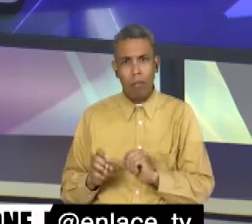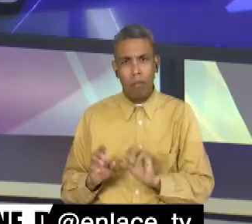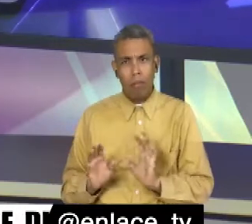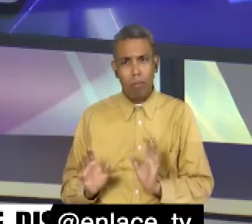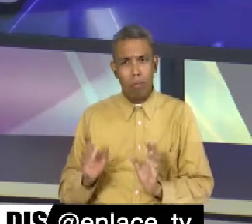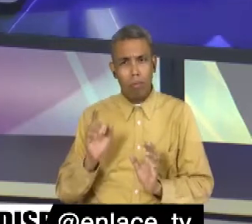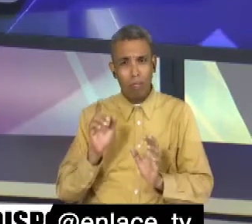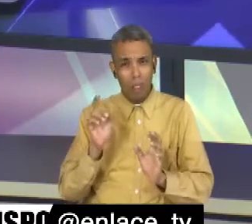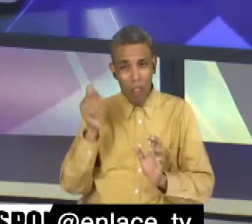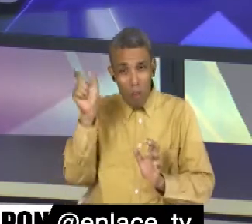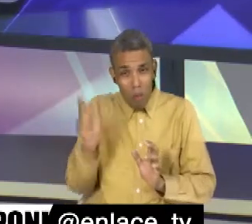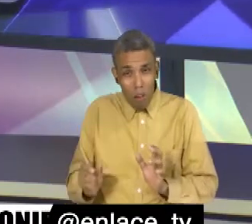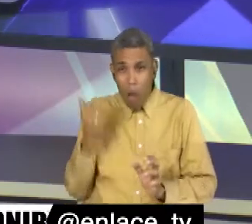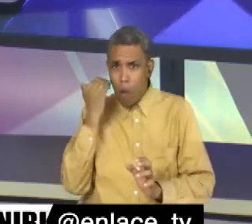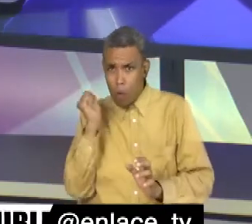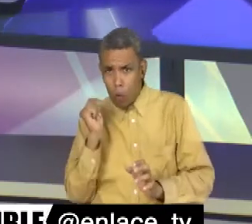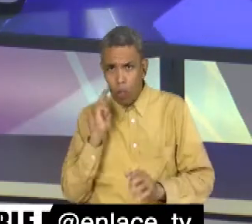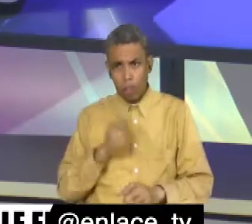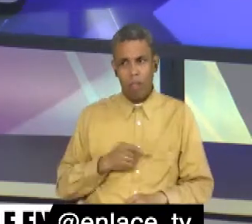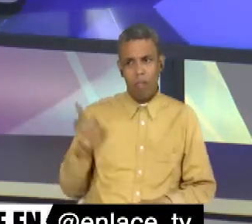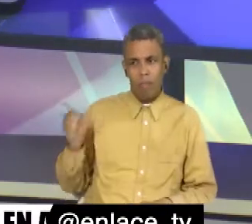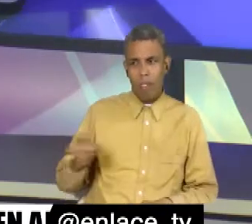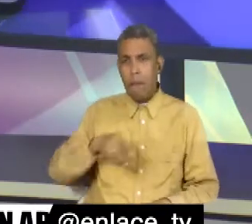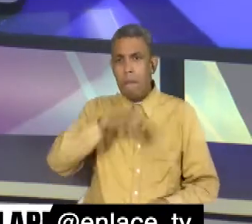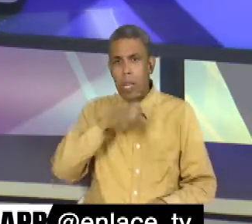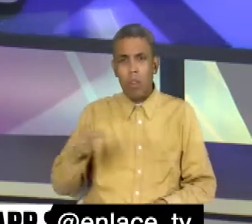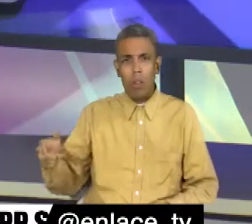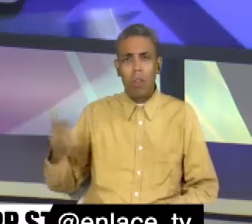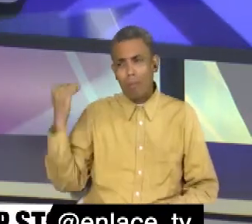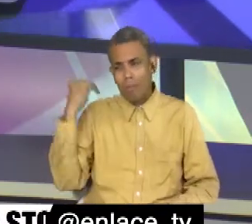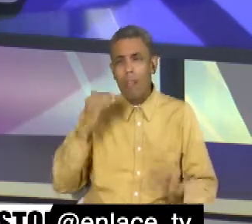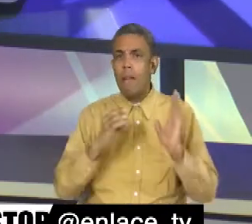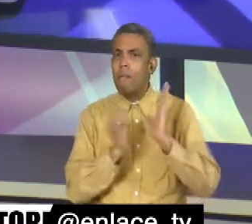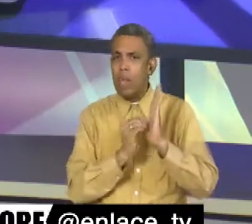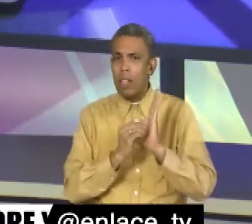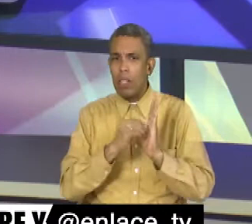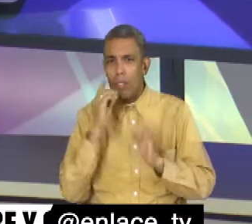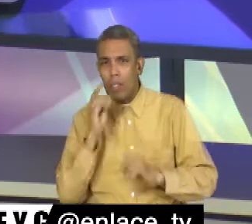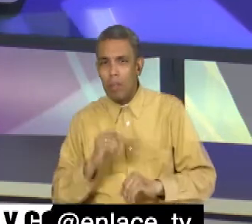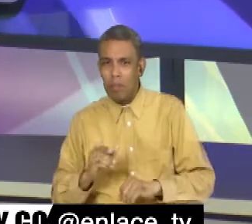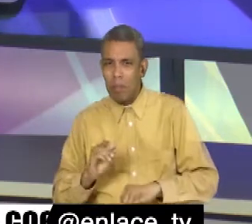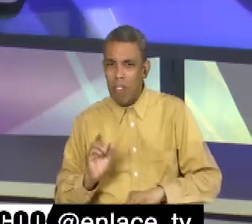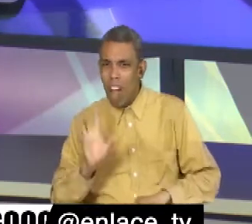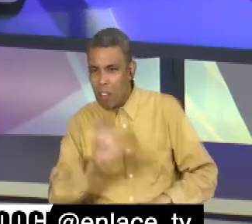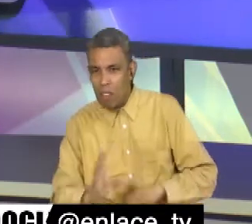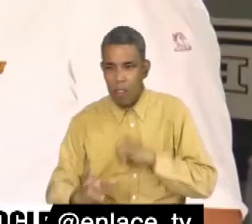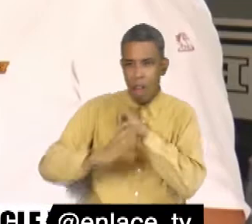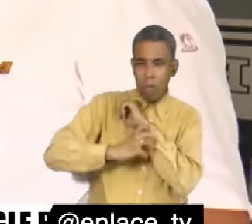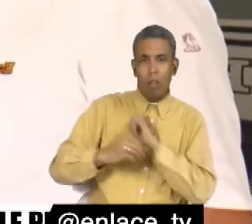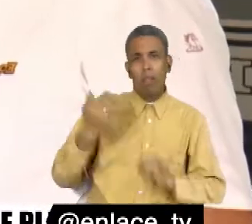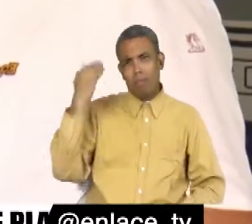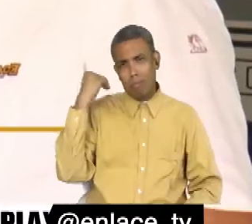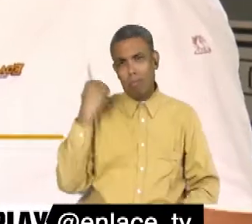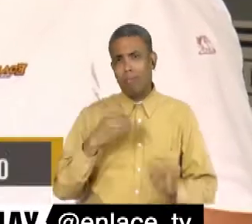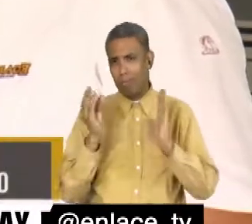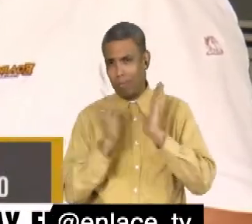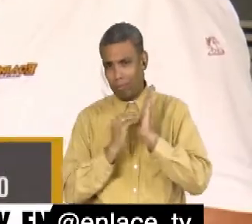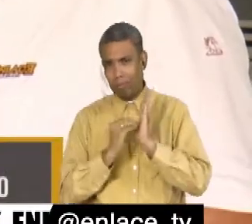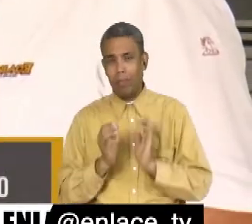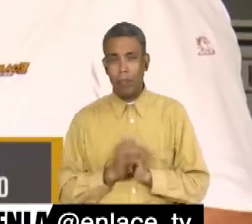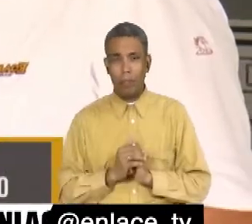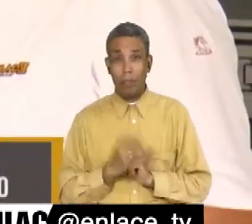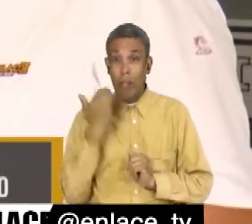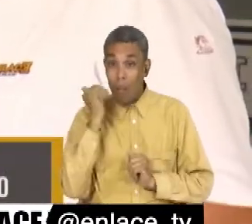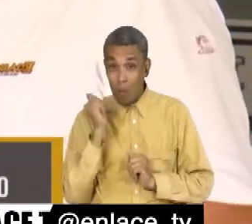a varias personas en esta zona de la ciudad sin que los dueños del animal se apersonen del hecho. Esta edil de la Comuna